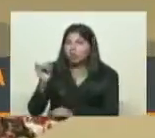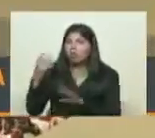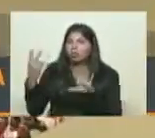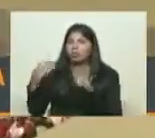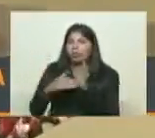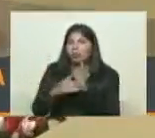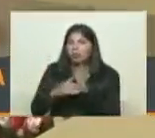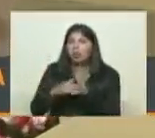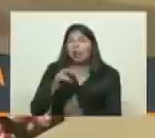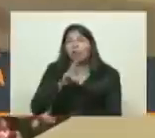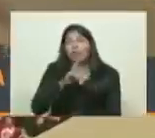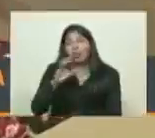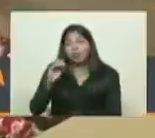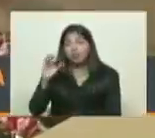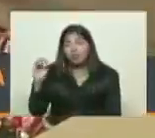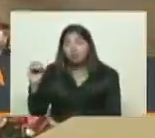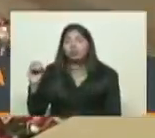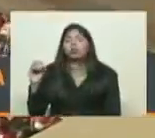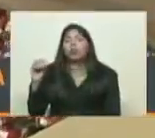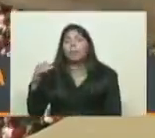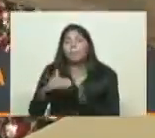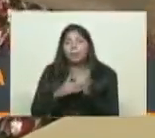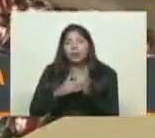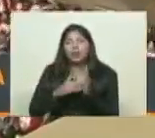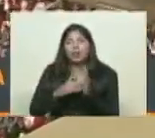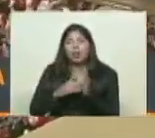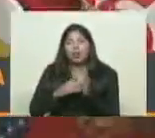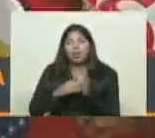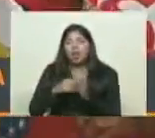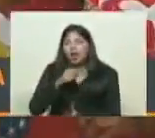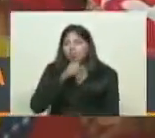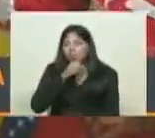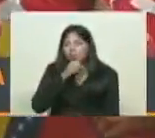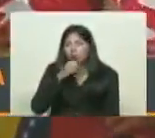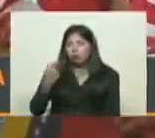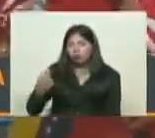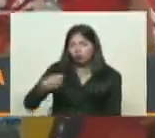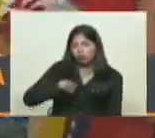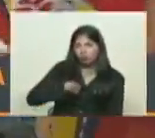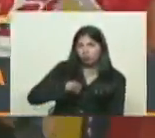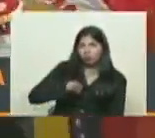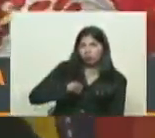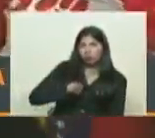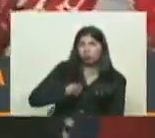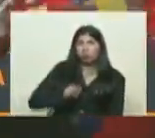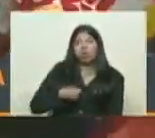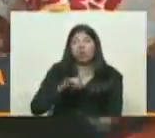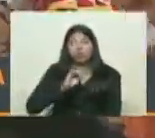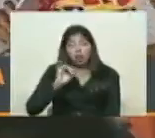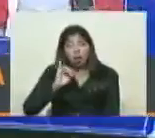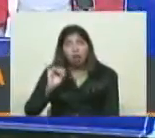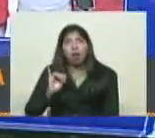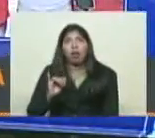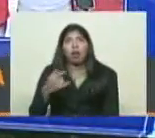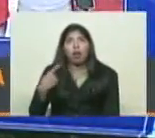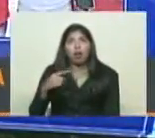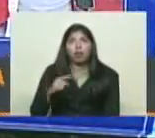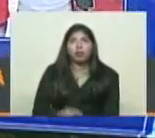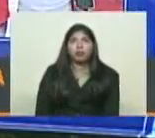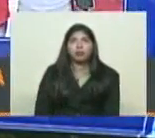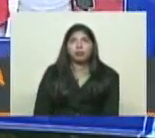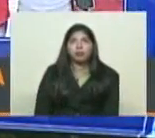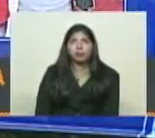Hay 300.000 adultos mayores, como el que nos relataba la brigadista del Estado